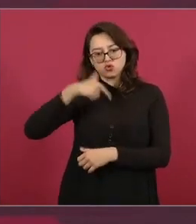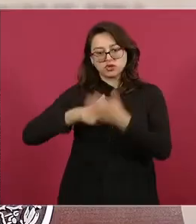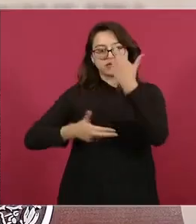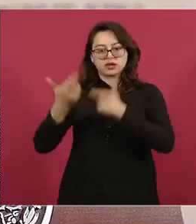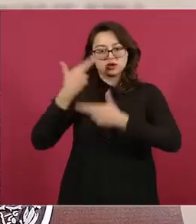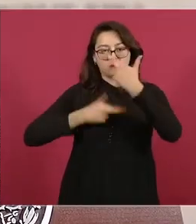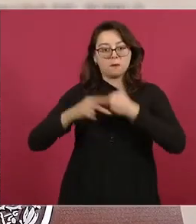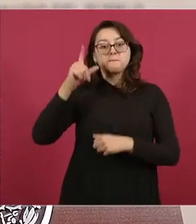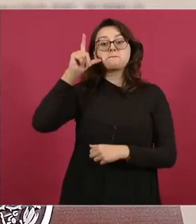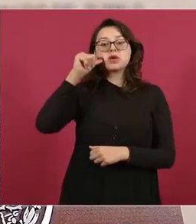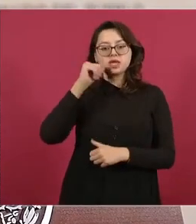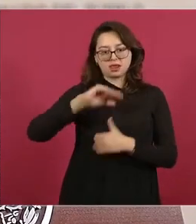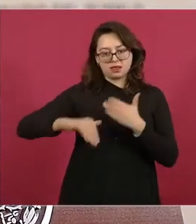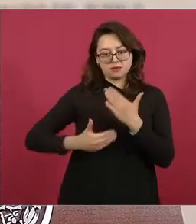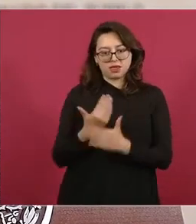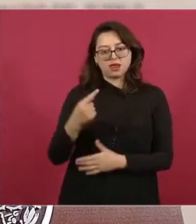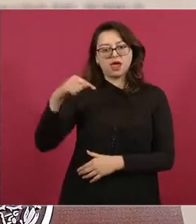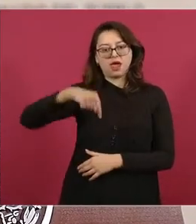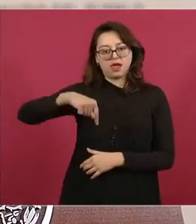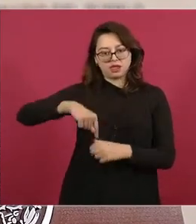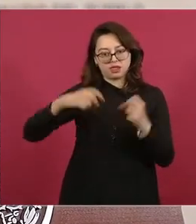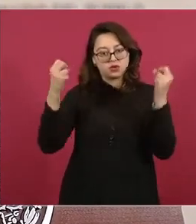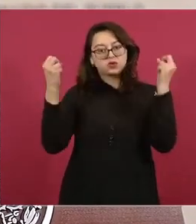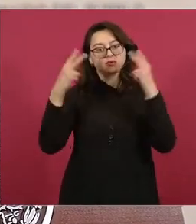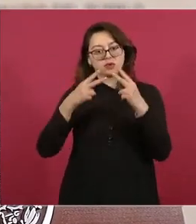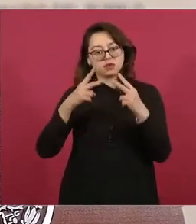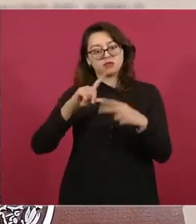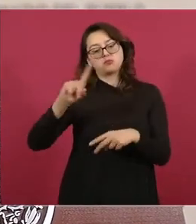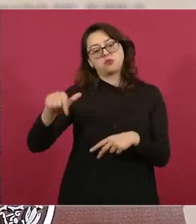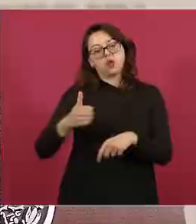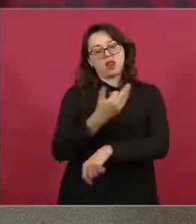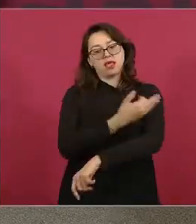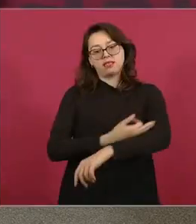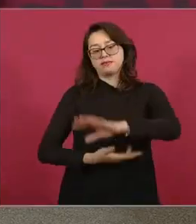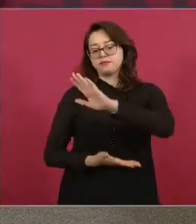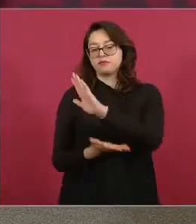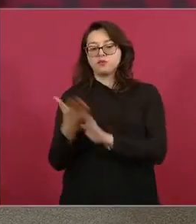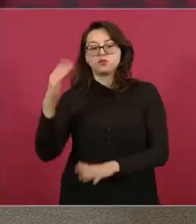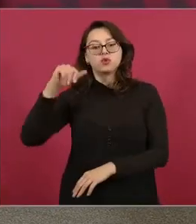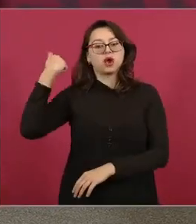vemos, y en la tarde Acapulco,